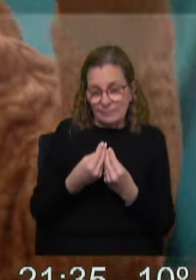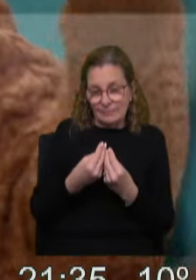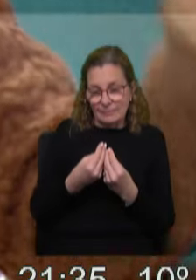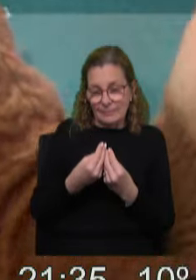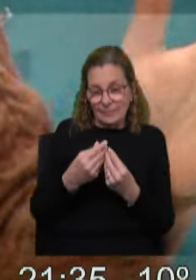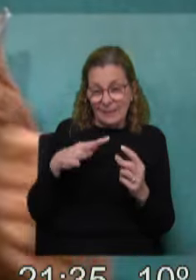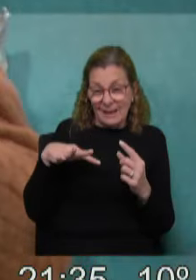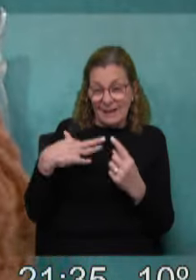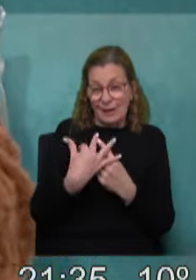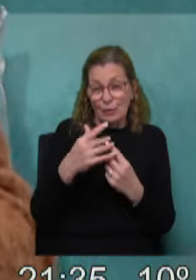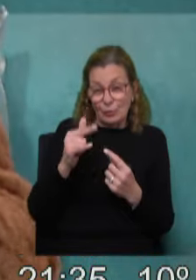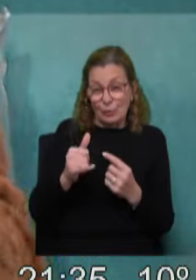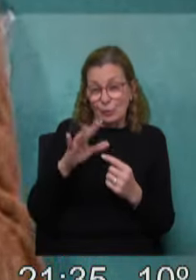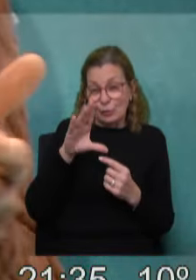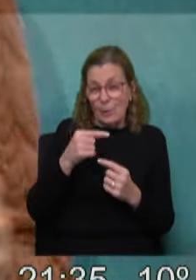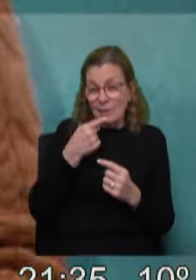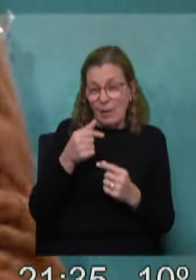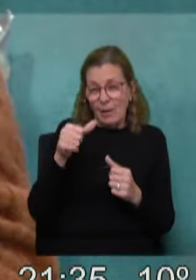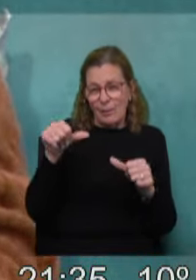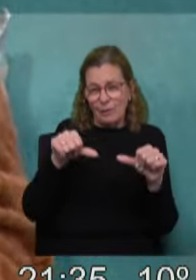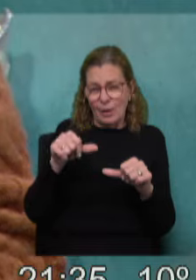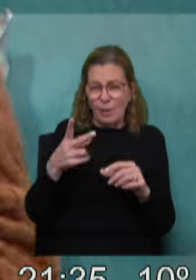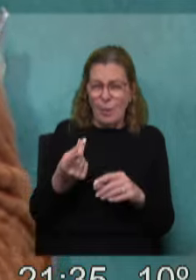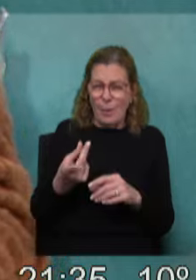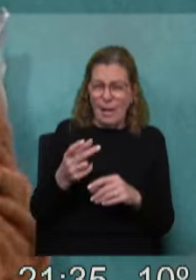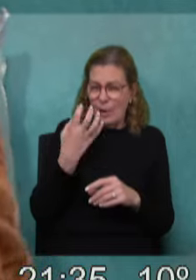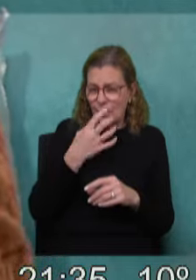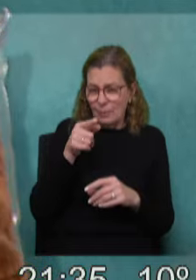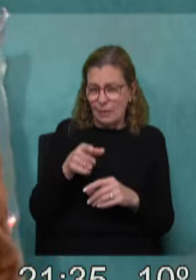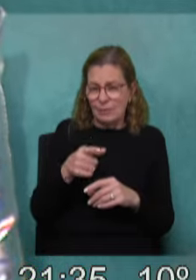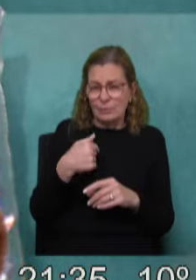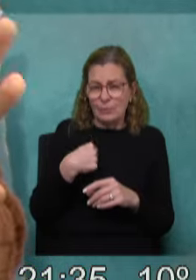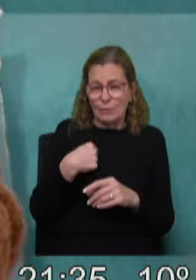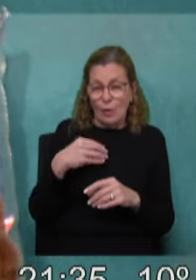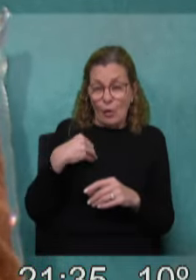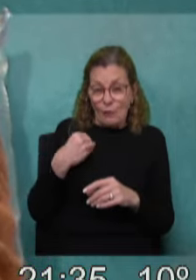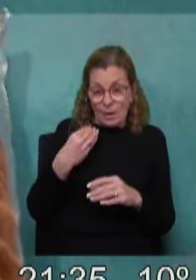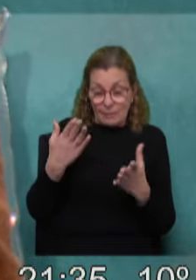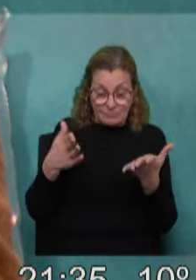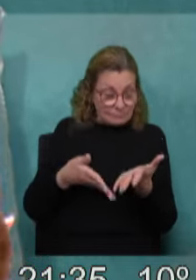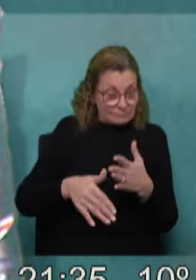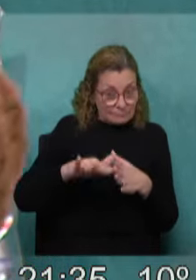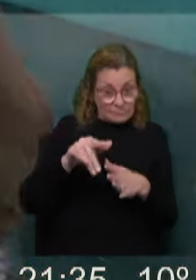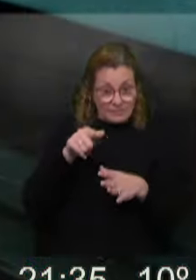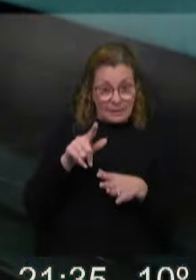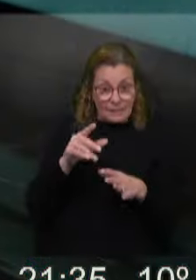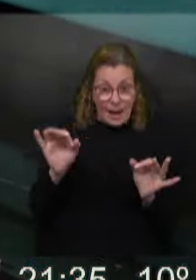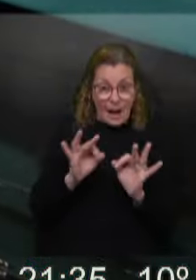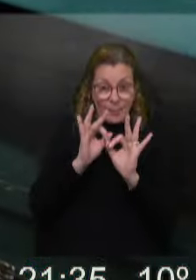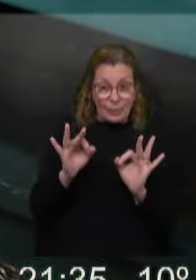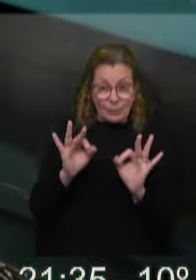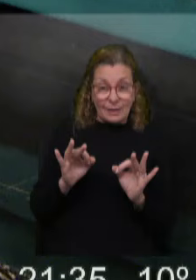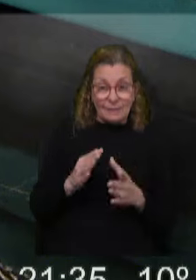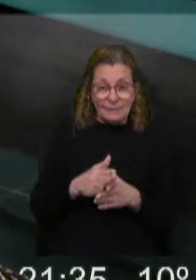si alrededor todos me decían sí, qué bueno, o pa, qué pavada, o qué horrible eso. Yo que sé, confié en que en ella, en la música, o en